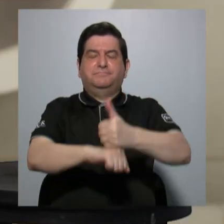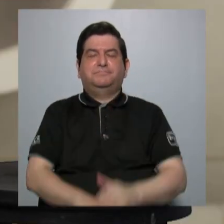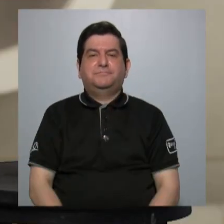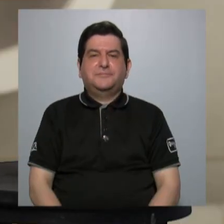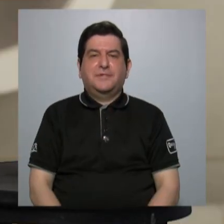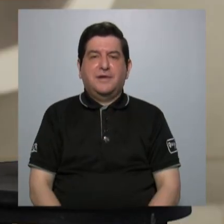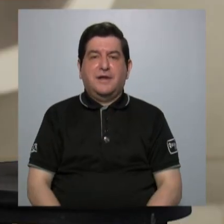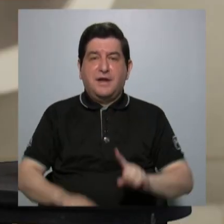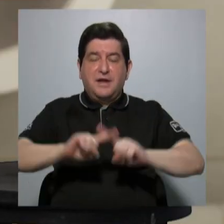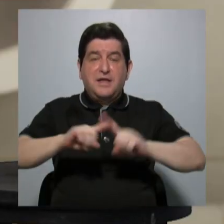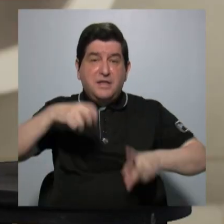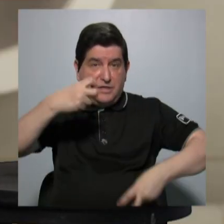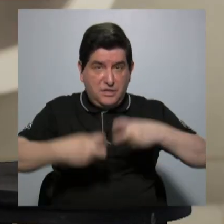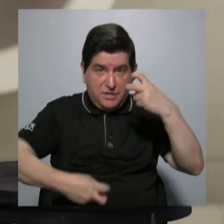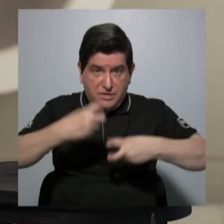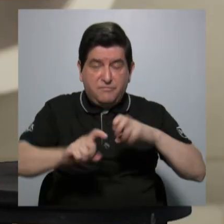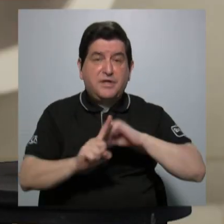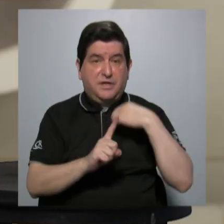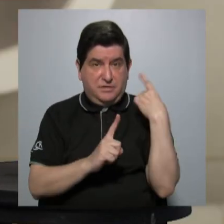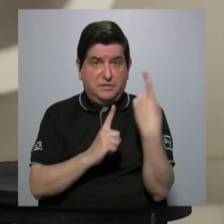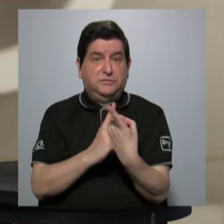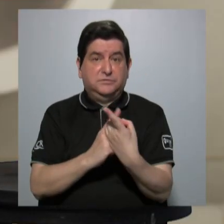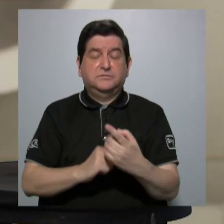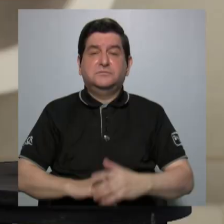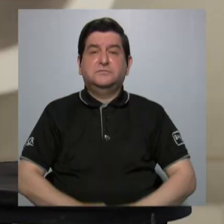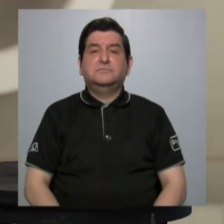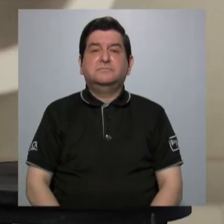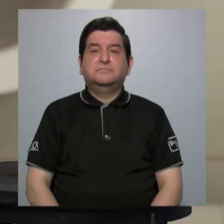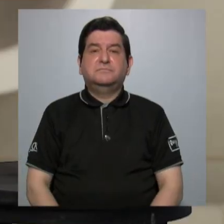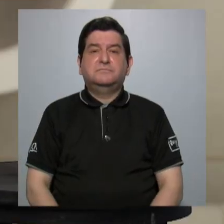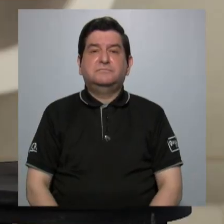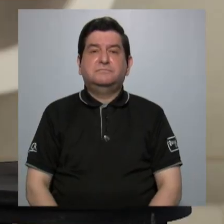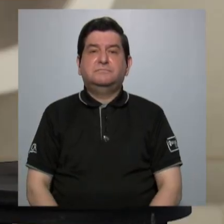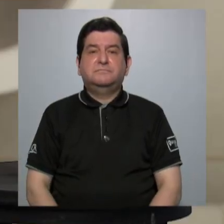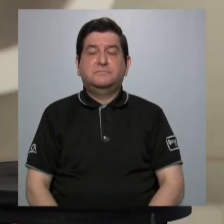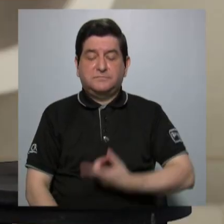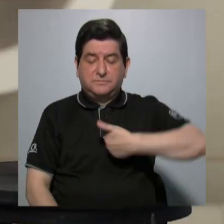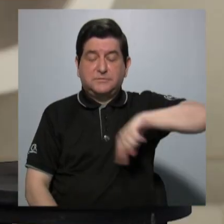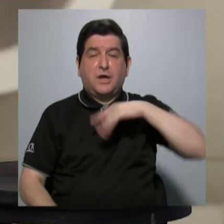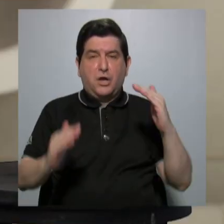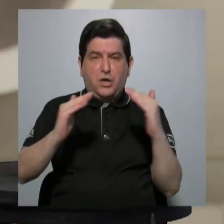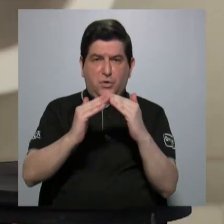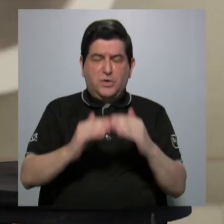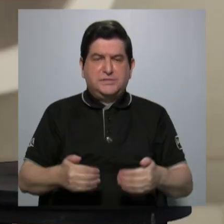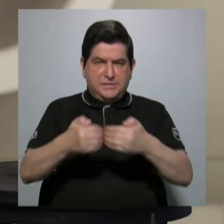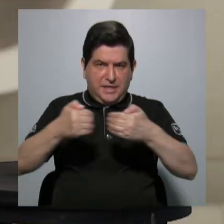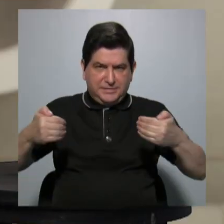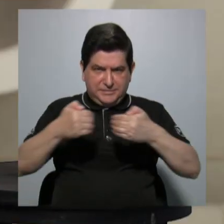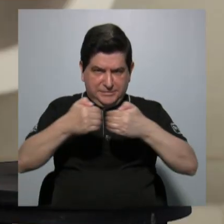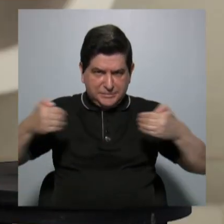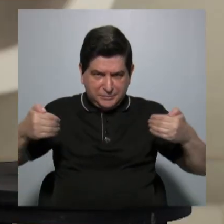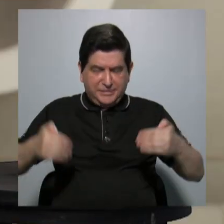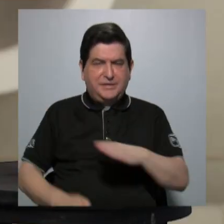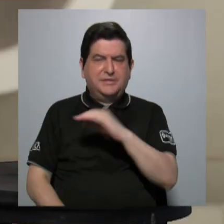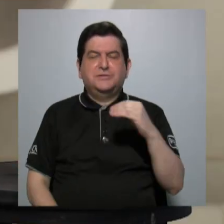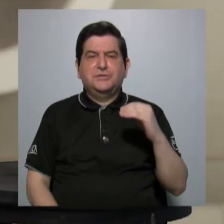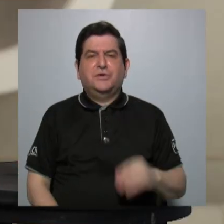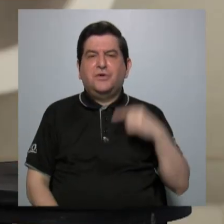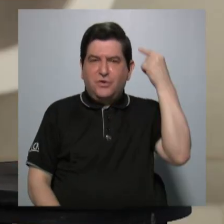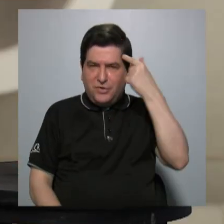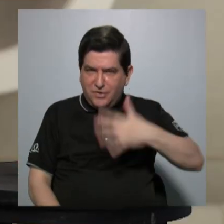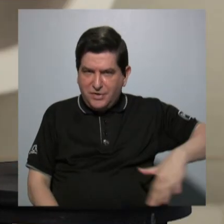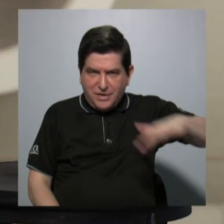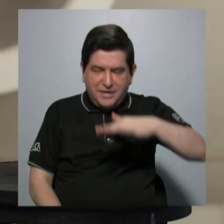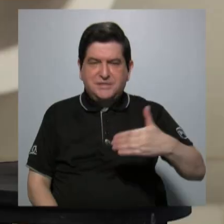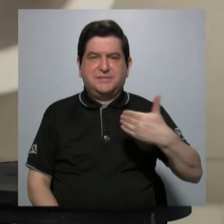implementar y trae una serie de problemáticas a la sociedad, ¿verdad? O sea, en nuestras casas ya no haríamos la separación y al